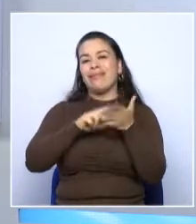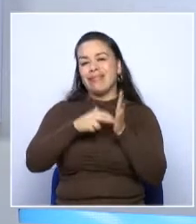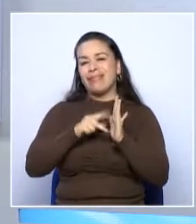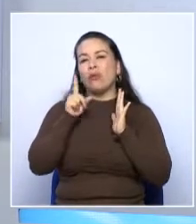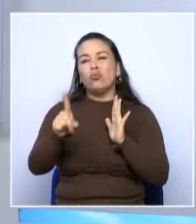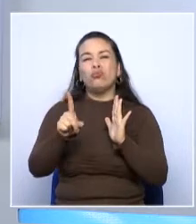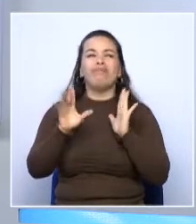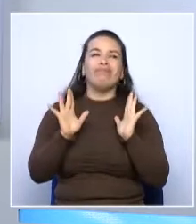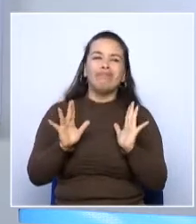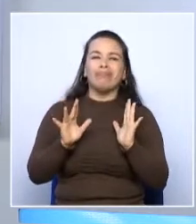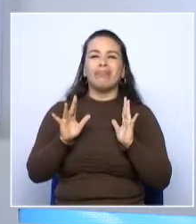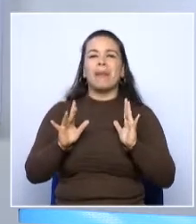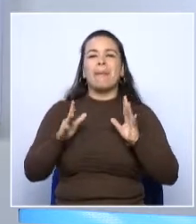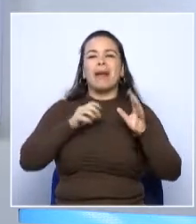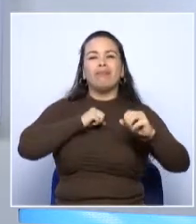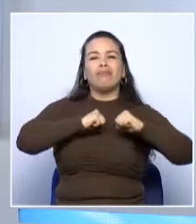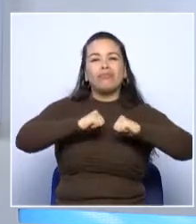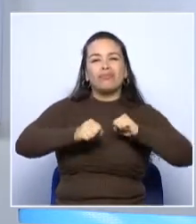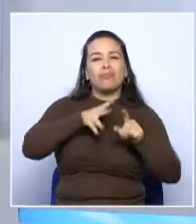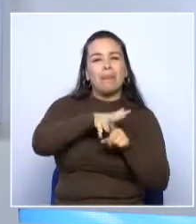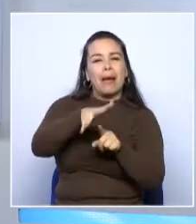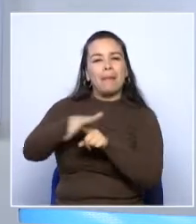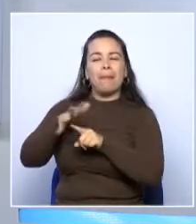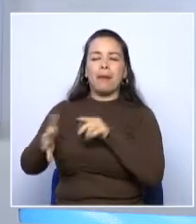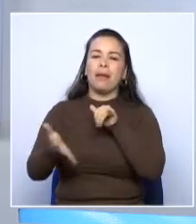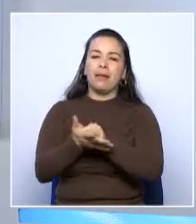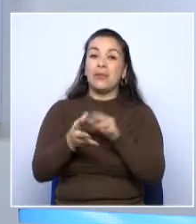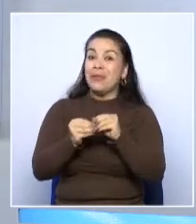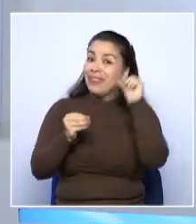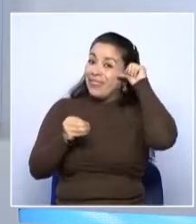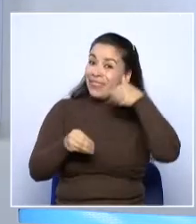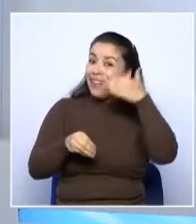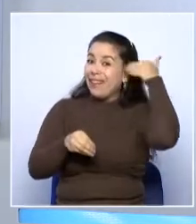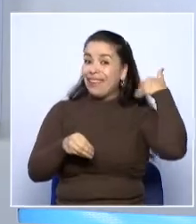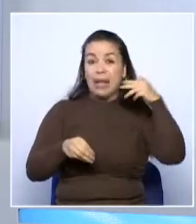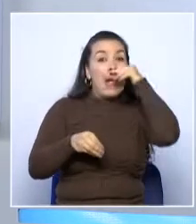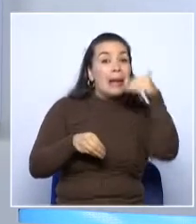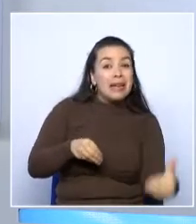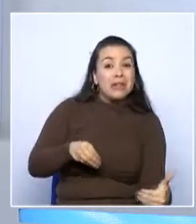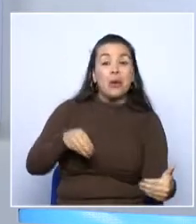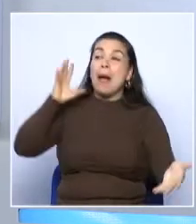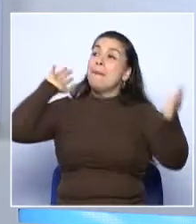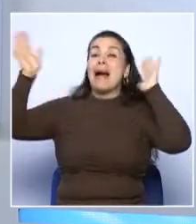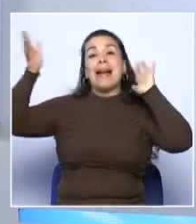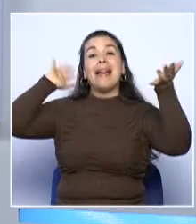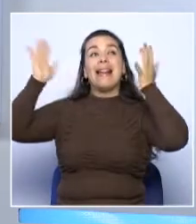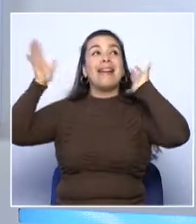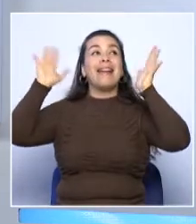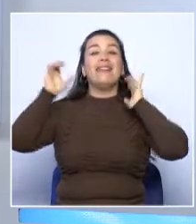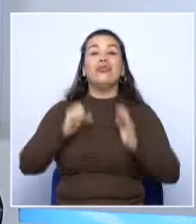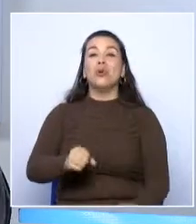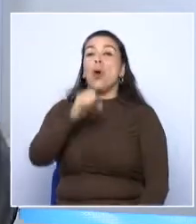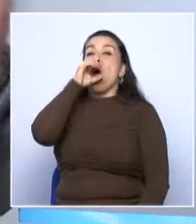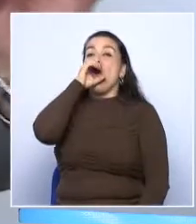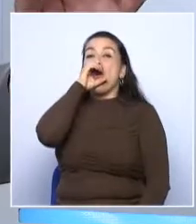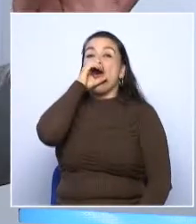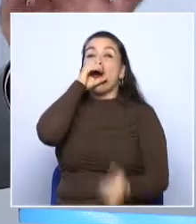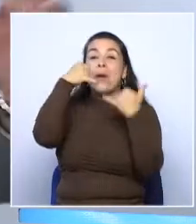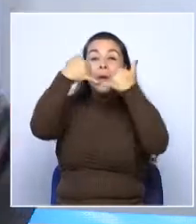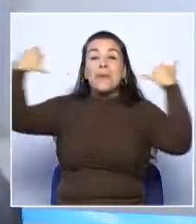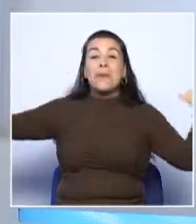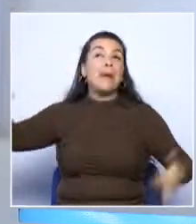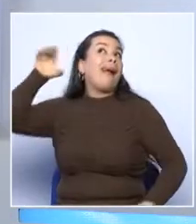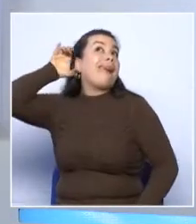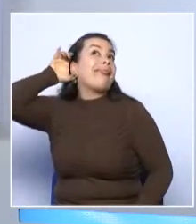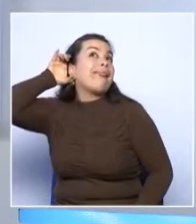transportarse. Entonces, como cuando éramos niños, hablar hablar por ese teléfono con una cuerdita,